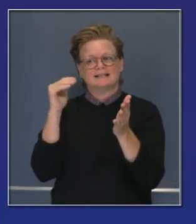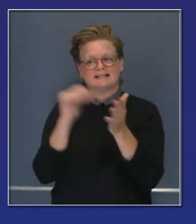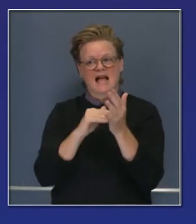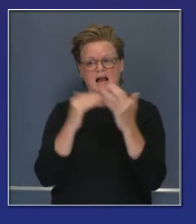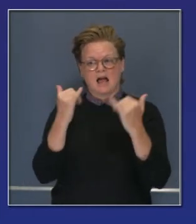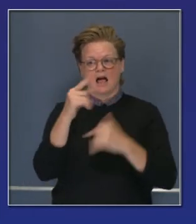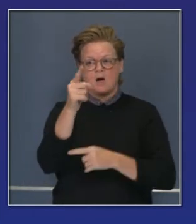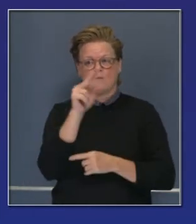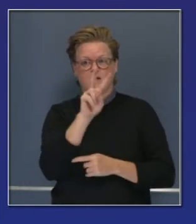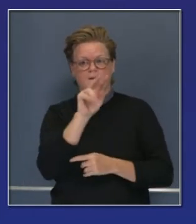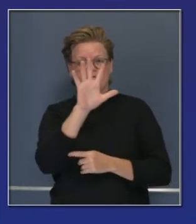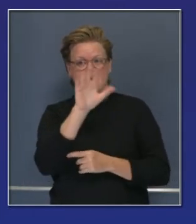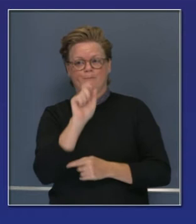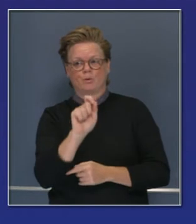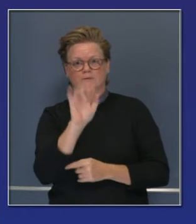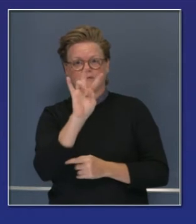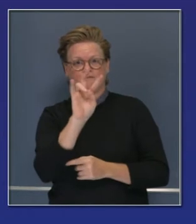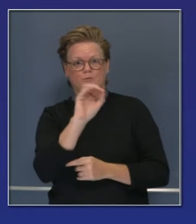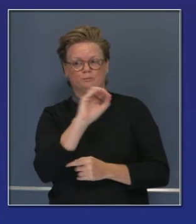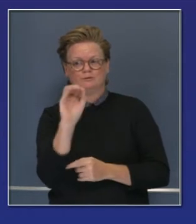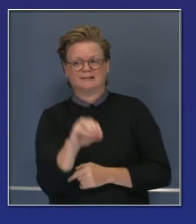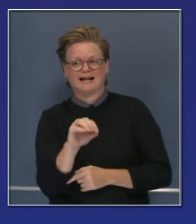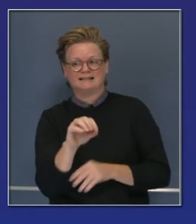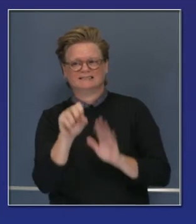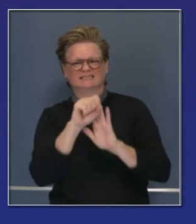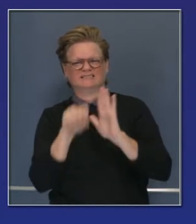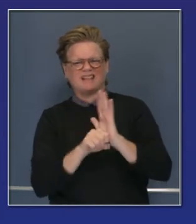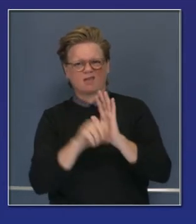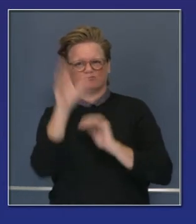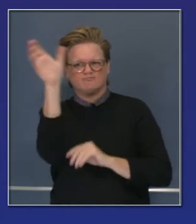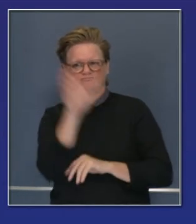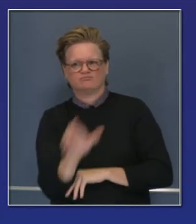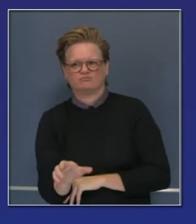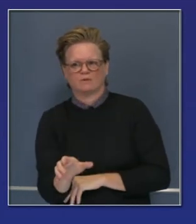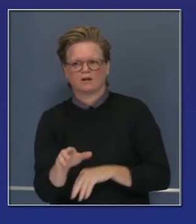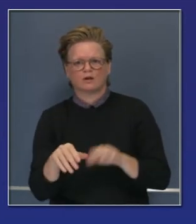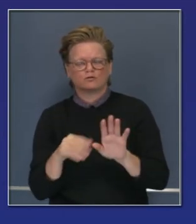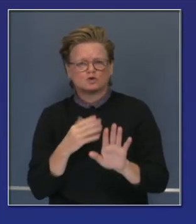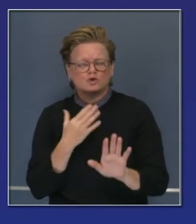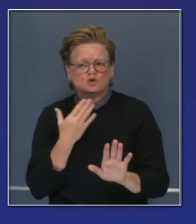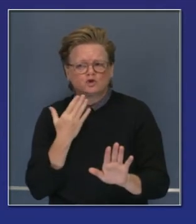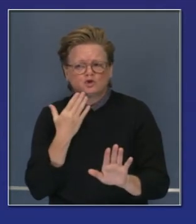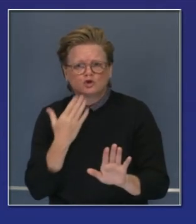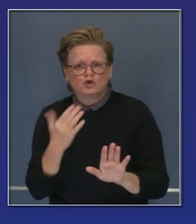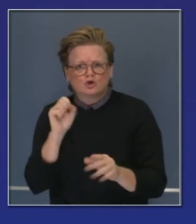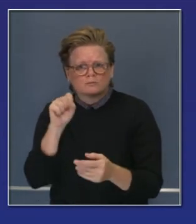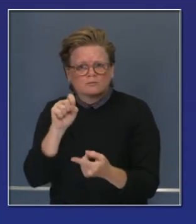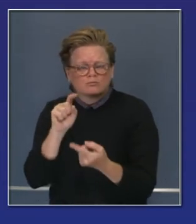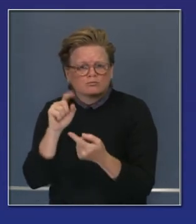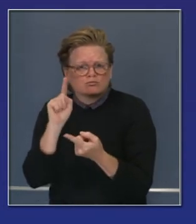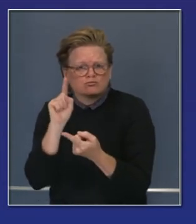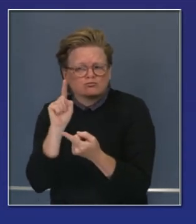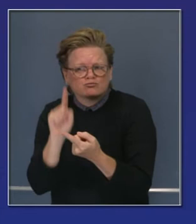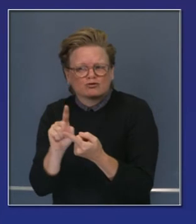de 7 días es más alentador. 7.5%, así que el índice de